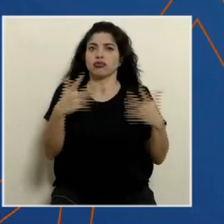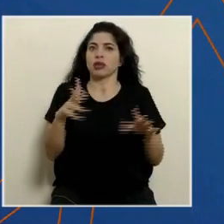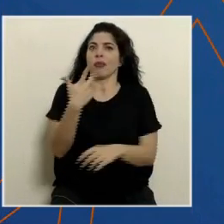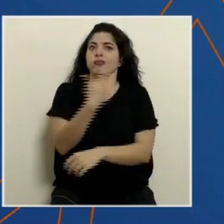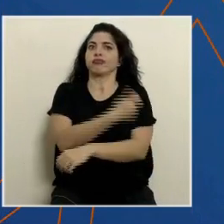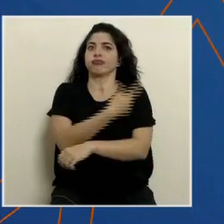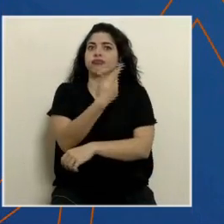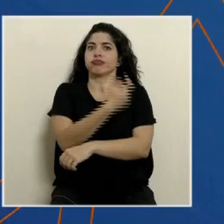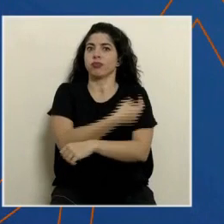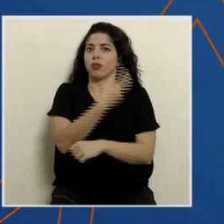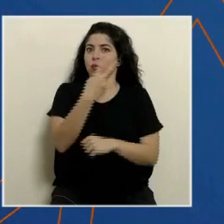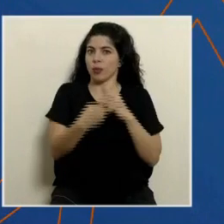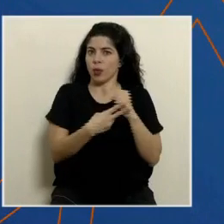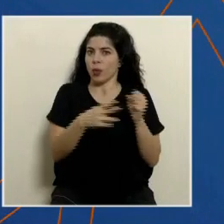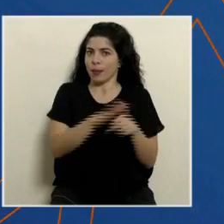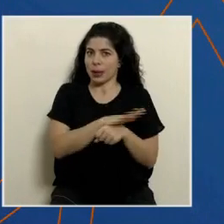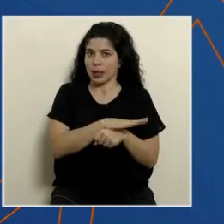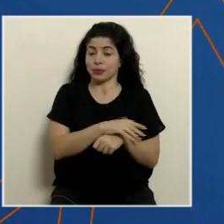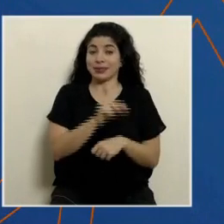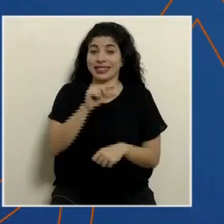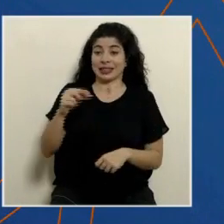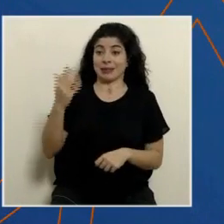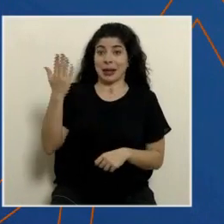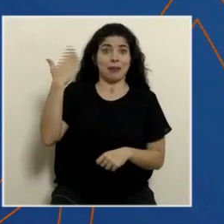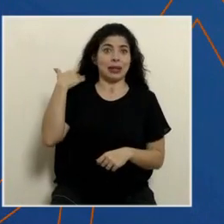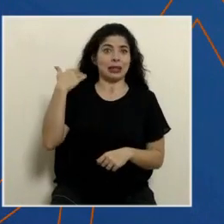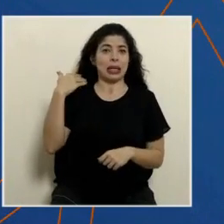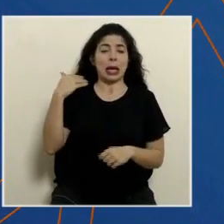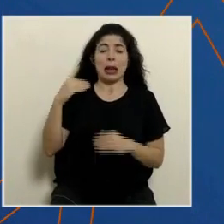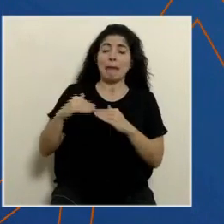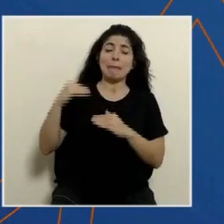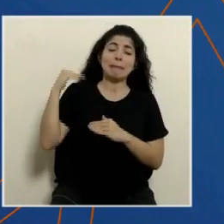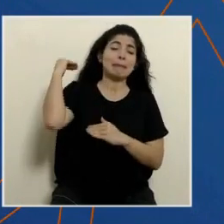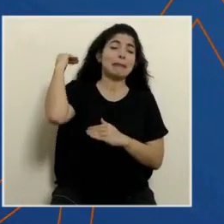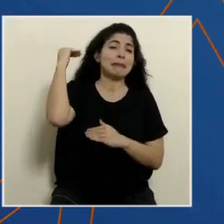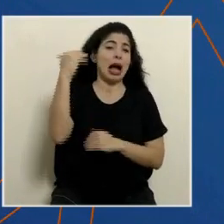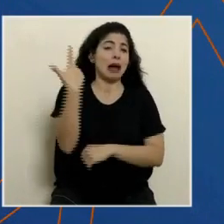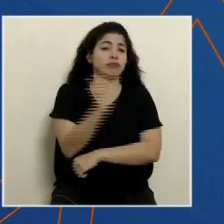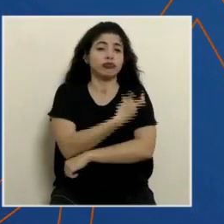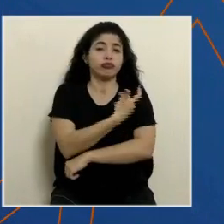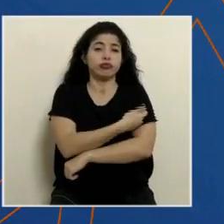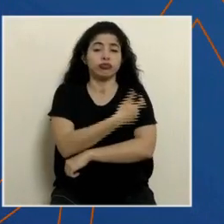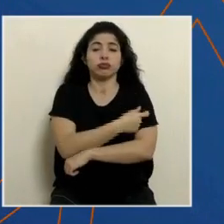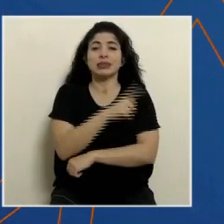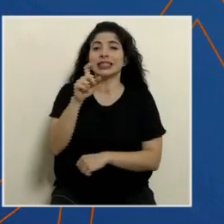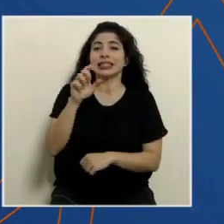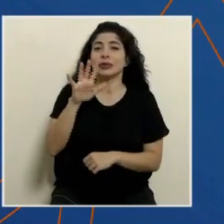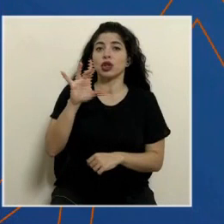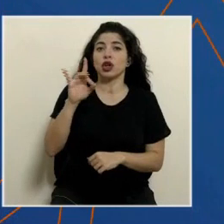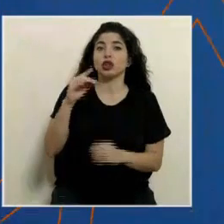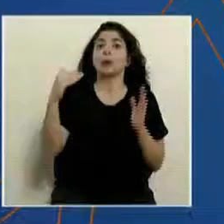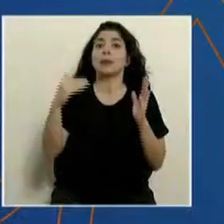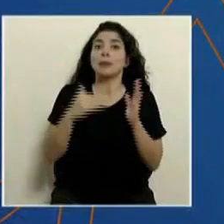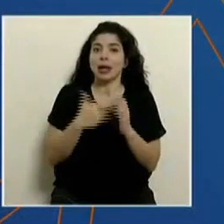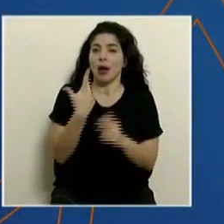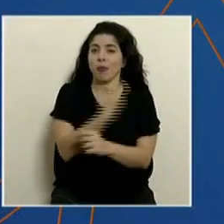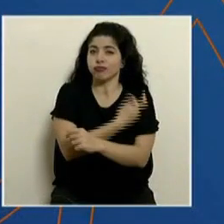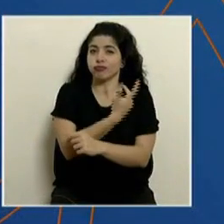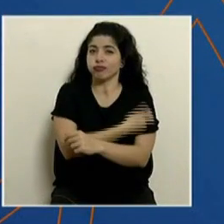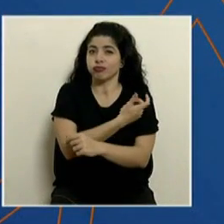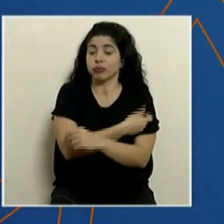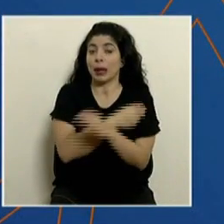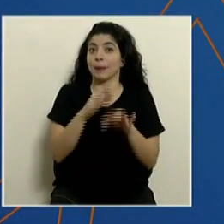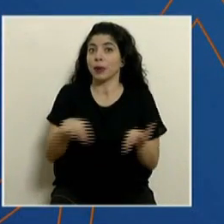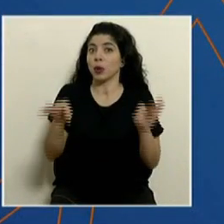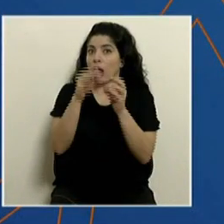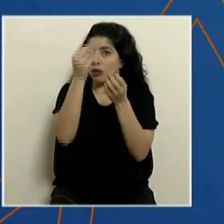vacunación. La semana anterior fue la semana de mayor aplicación de vacunas con 158.000. Es muy importante decir